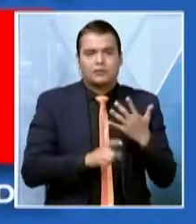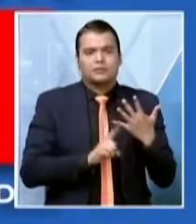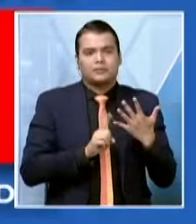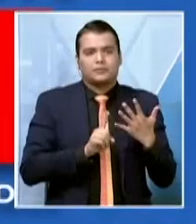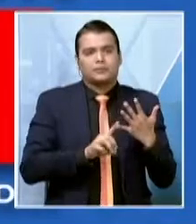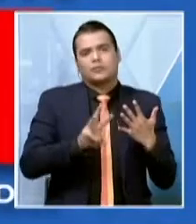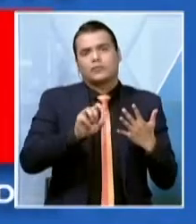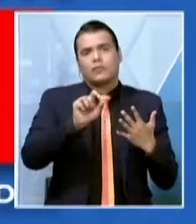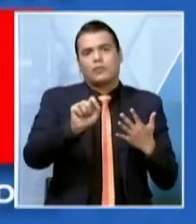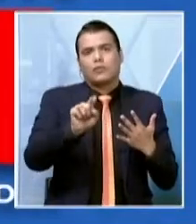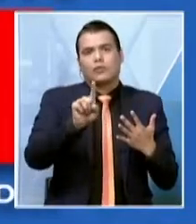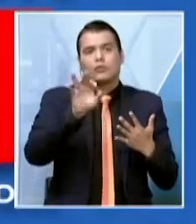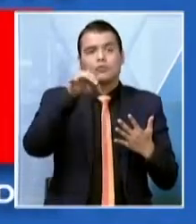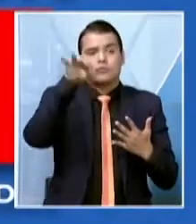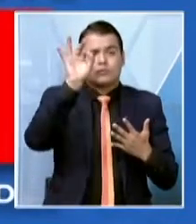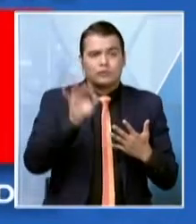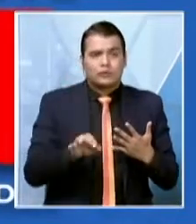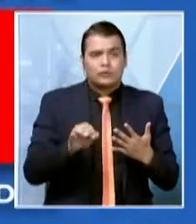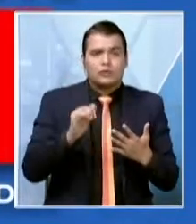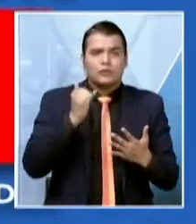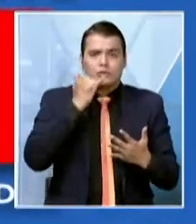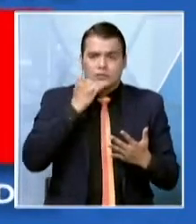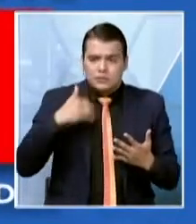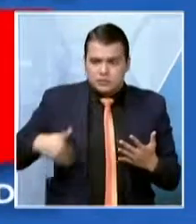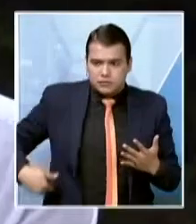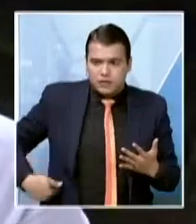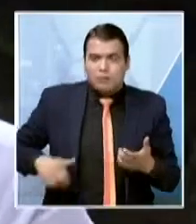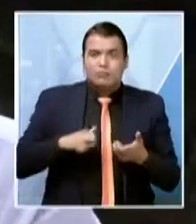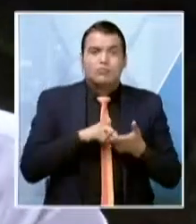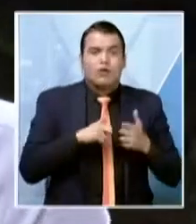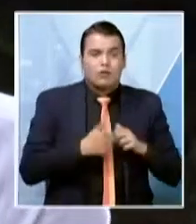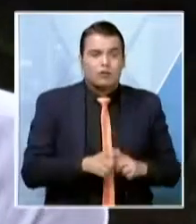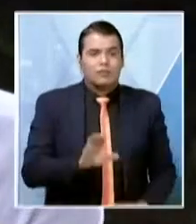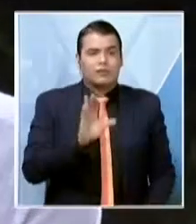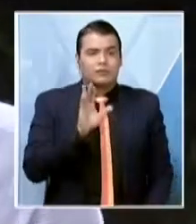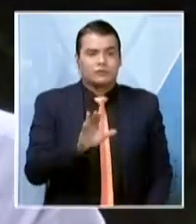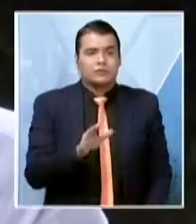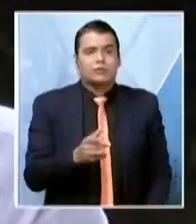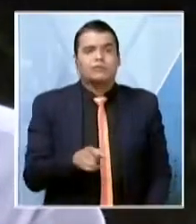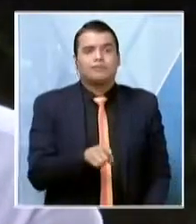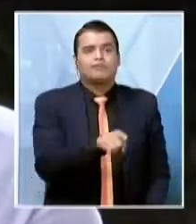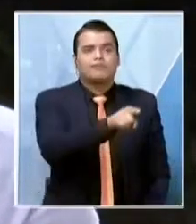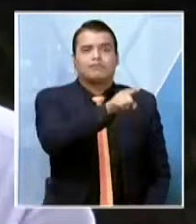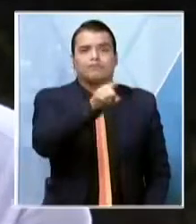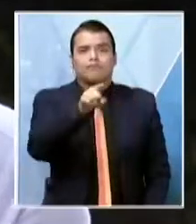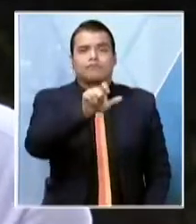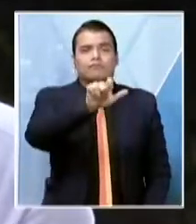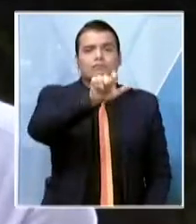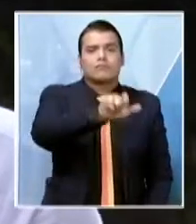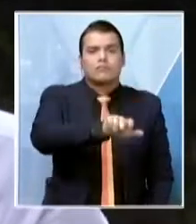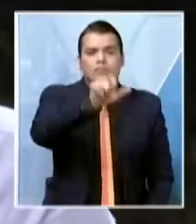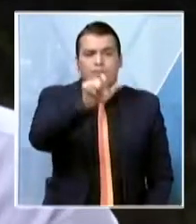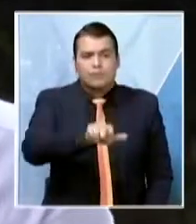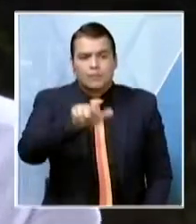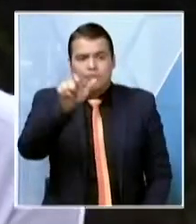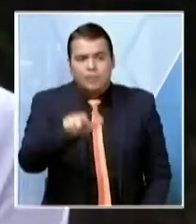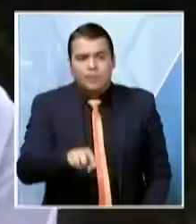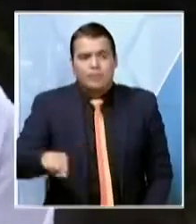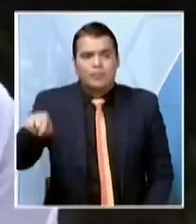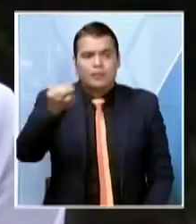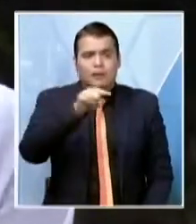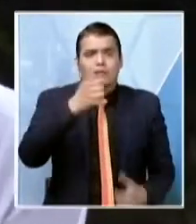presentaba enfermedades renales o tiroides. La infección es masiva, está diseminada en la comunidad, es una enfermedad altamente